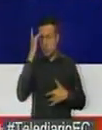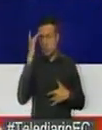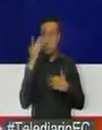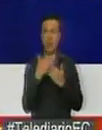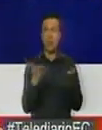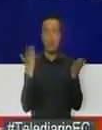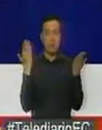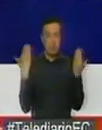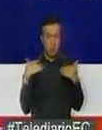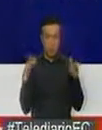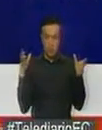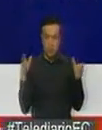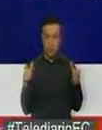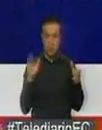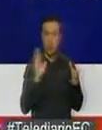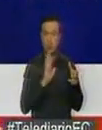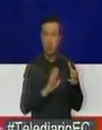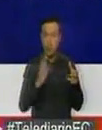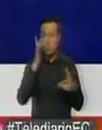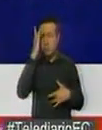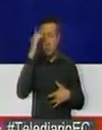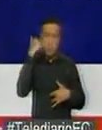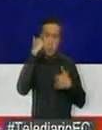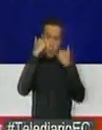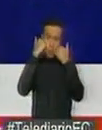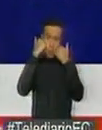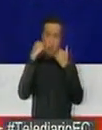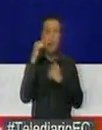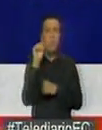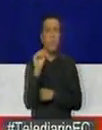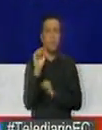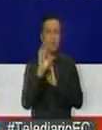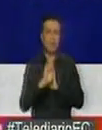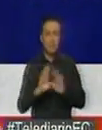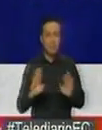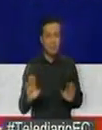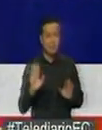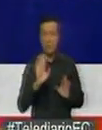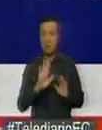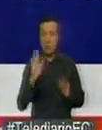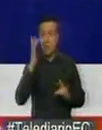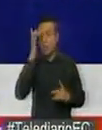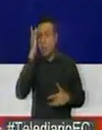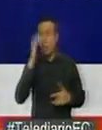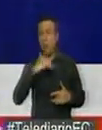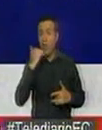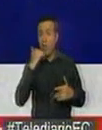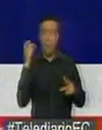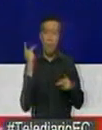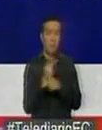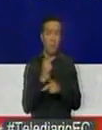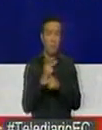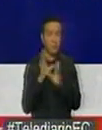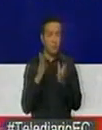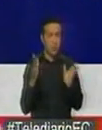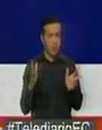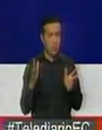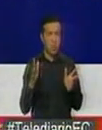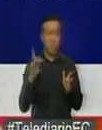acá en el país son con sintomatología leve, es decir, no presentan ningún tipo de complicaciones y no